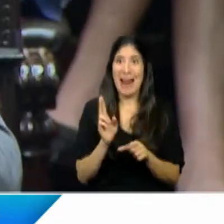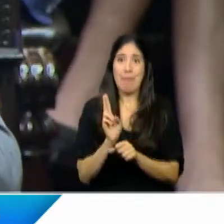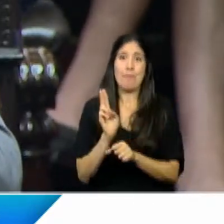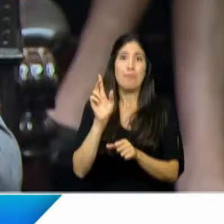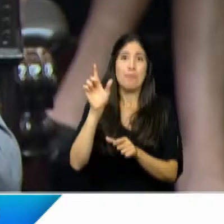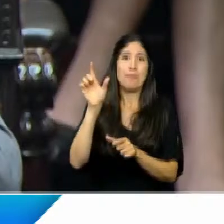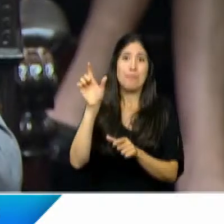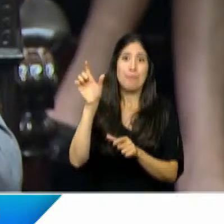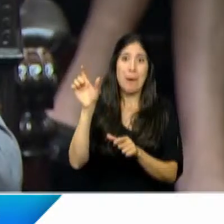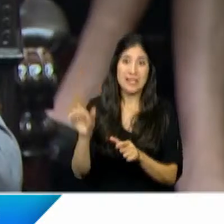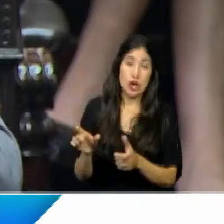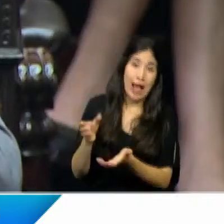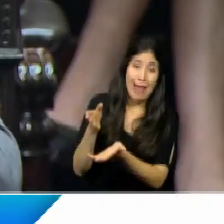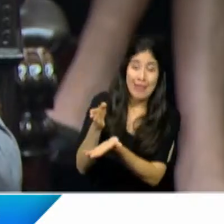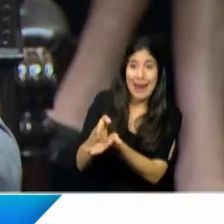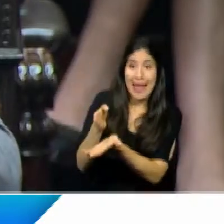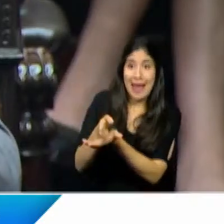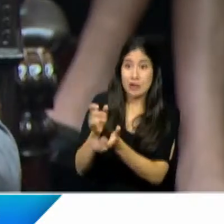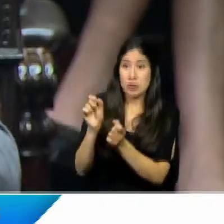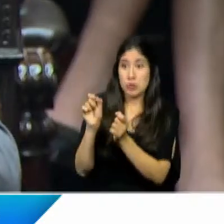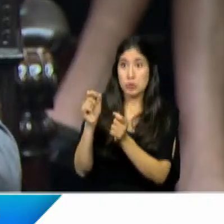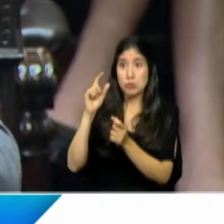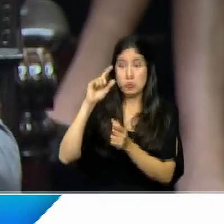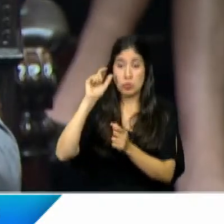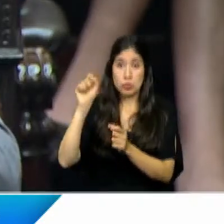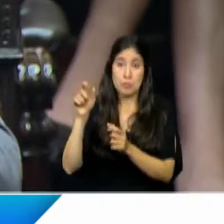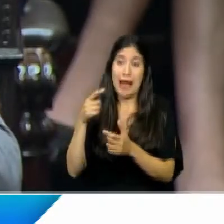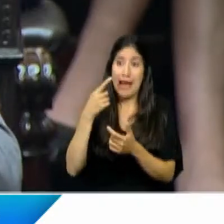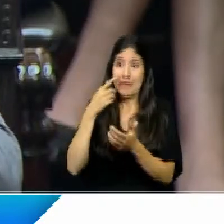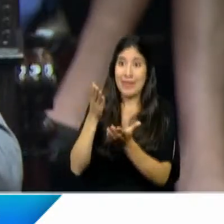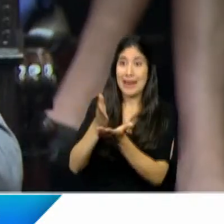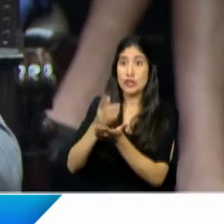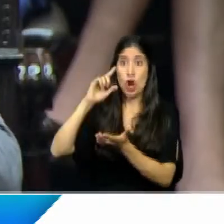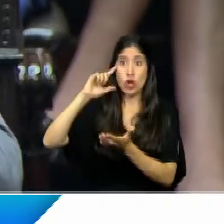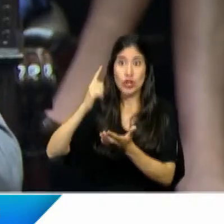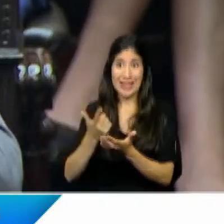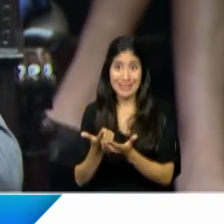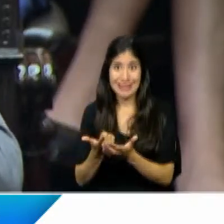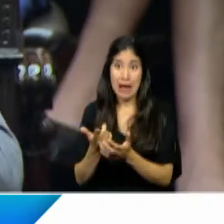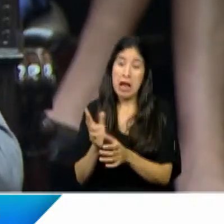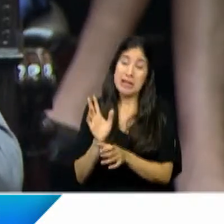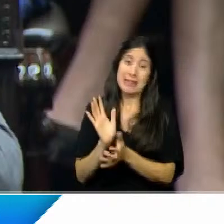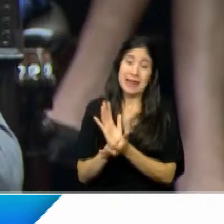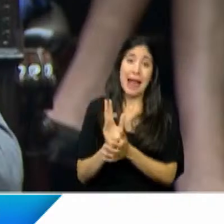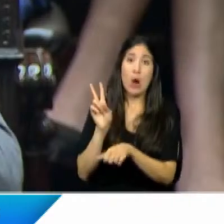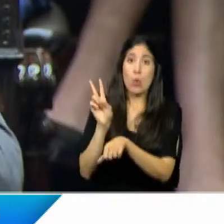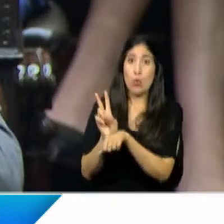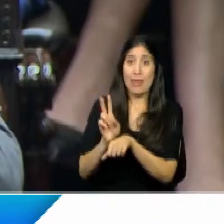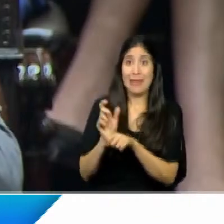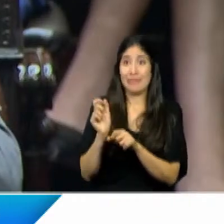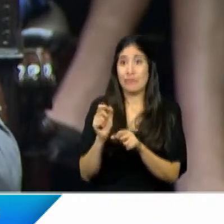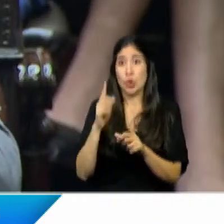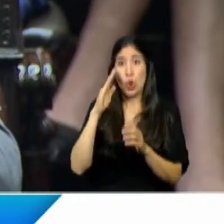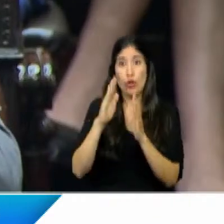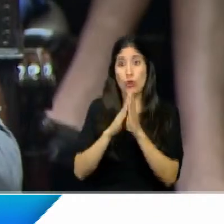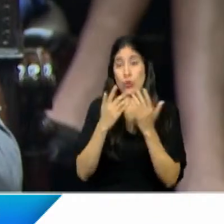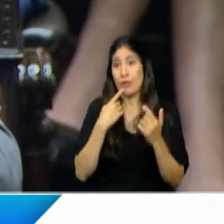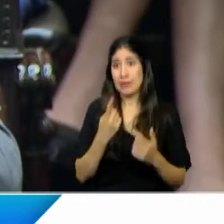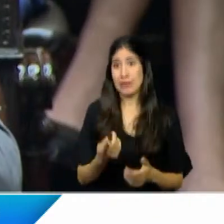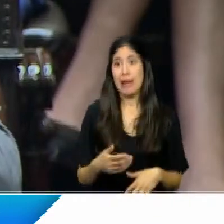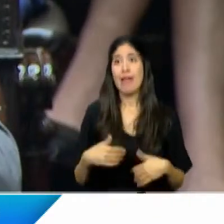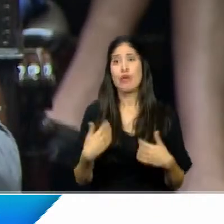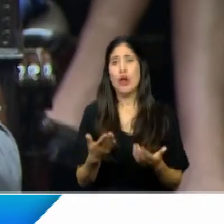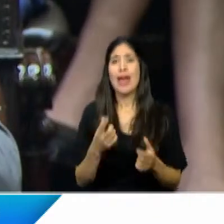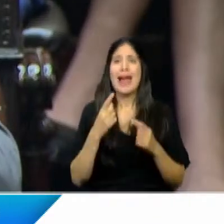protección del derecho, digamos, del principio de inocencia plasmado en la Constitución. Pero la verdad que este reclamo, señor presidente,